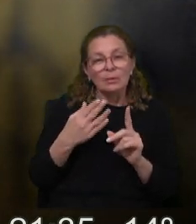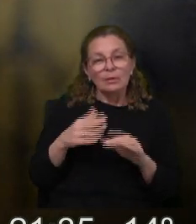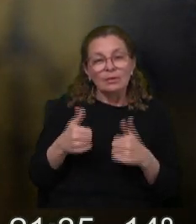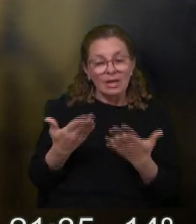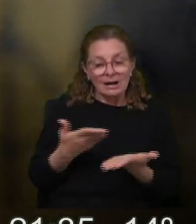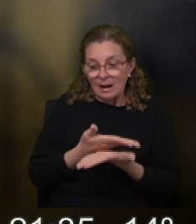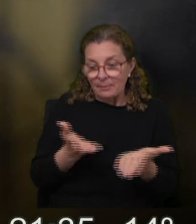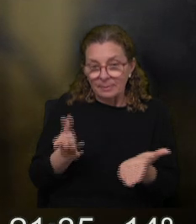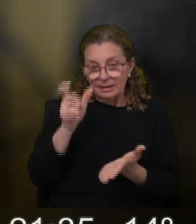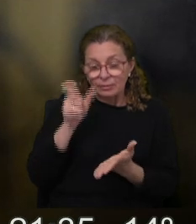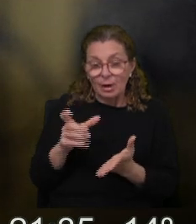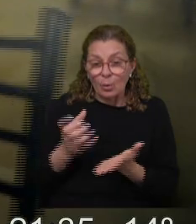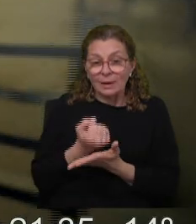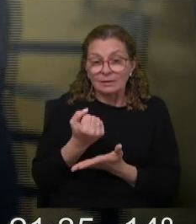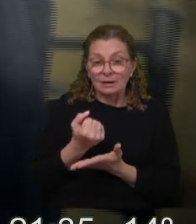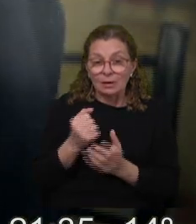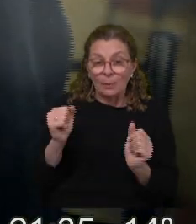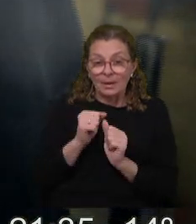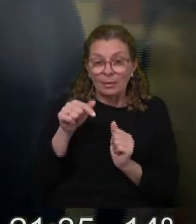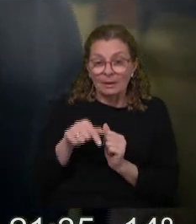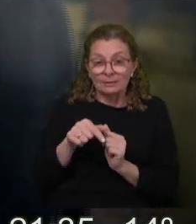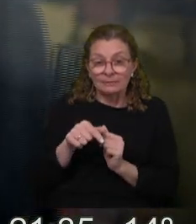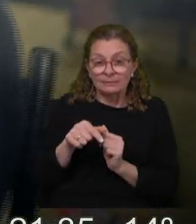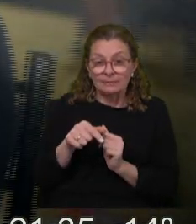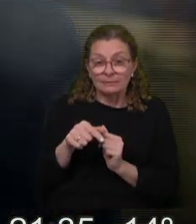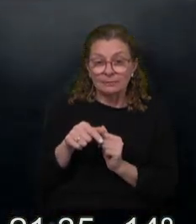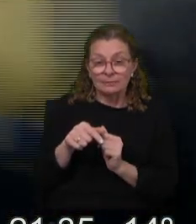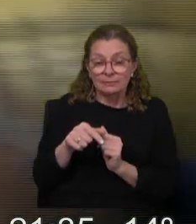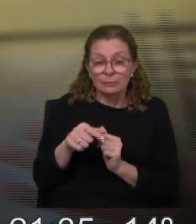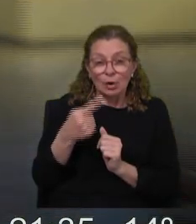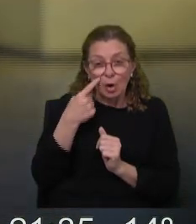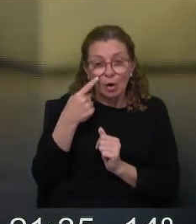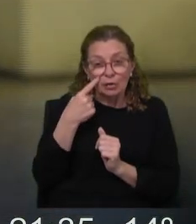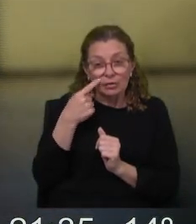al espectador que encuentre sus propios miedos ahí. ¿Lo reconoce, Ignacio?